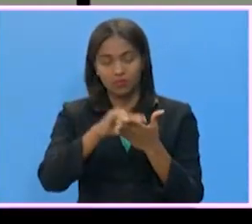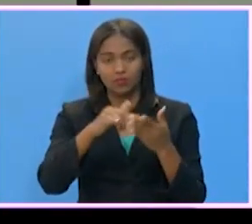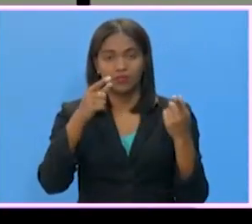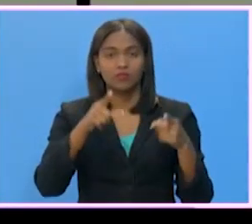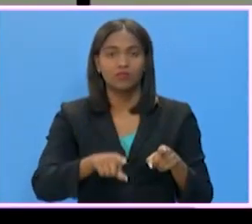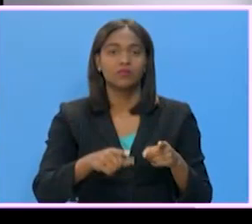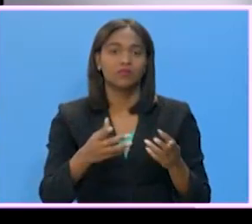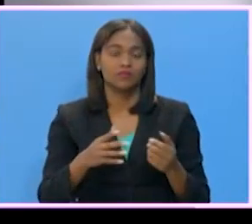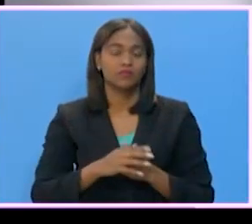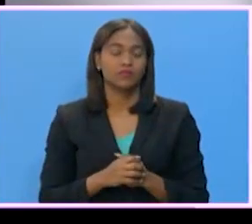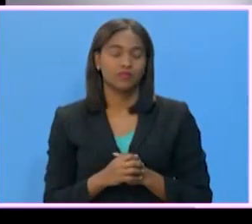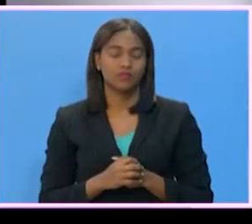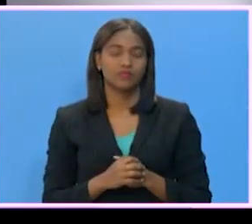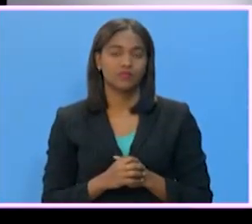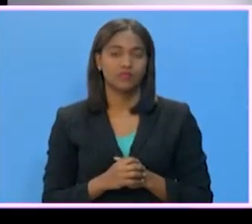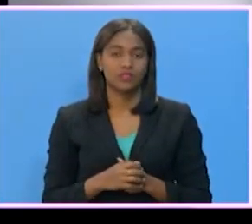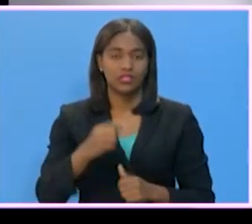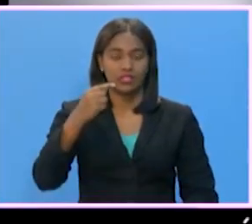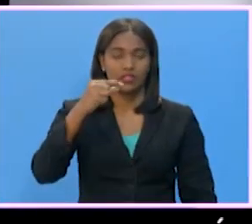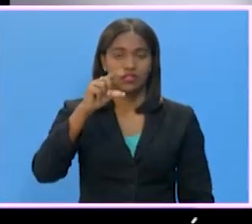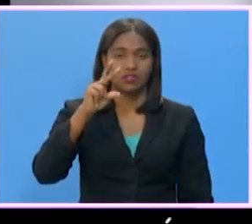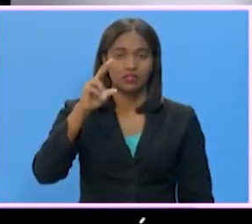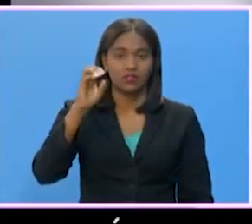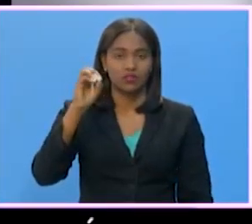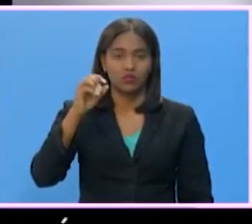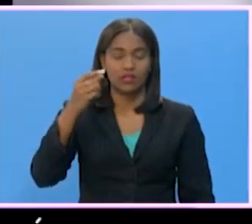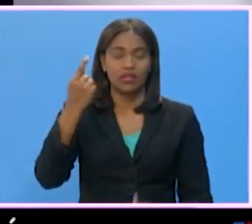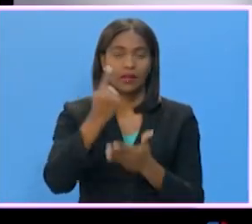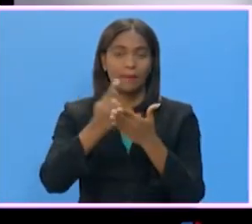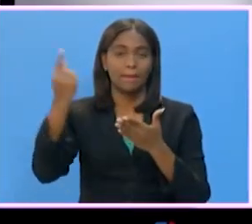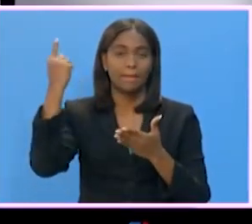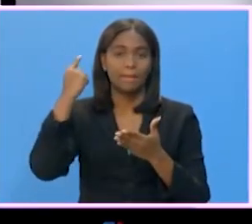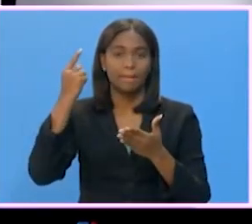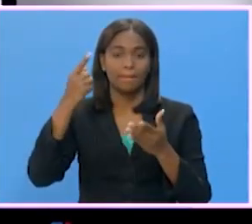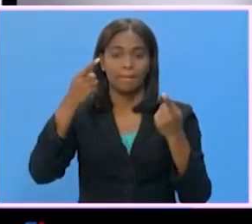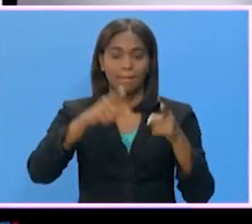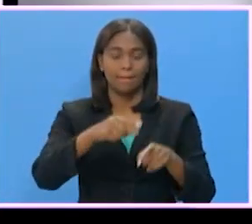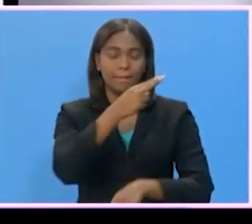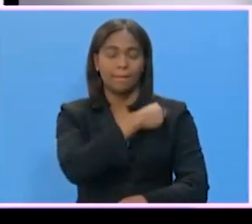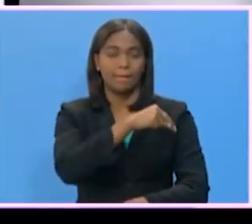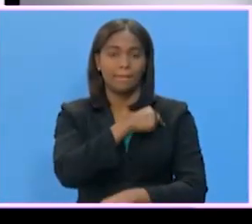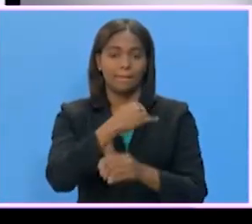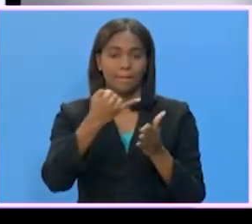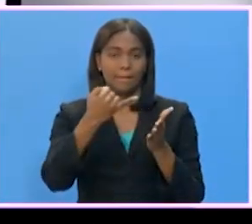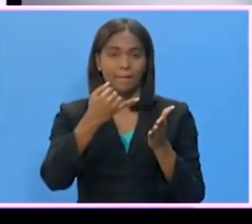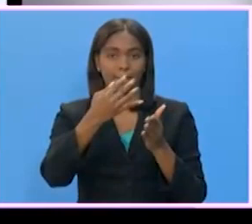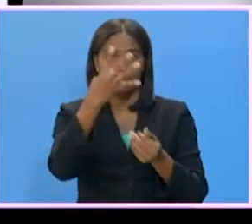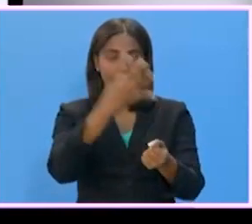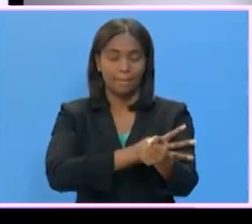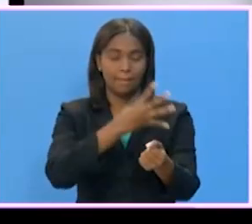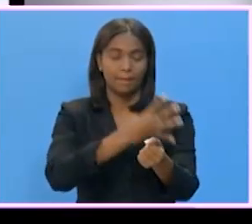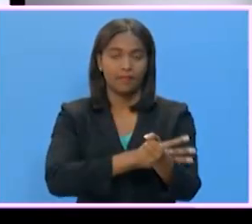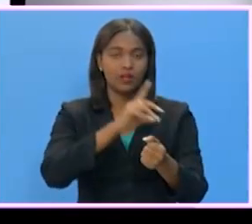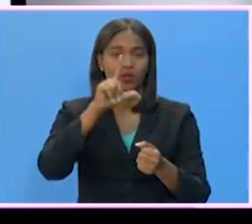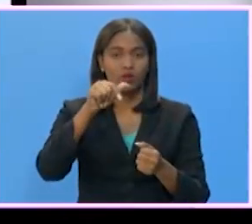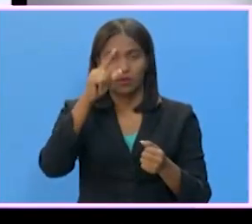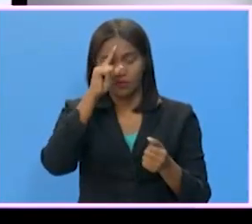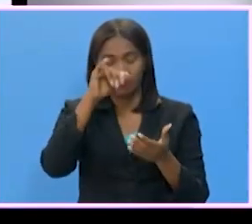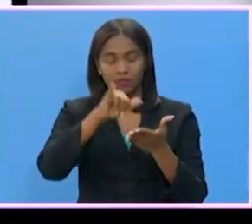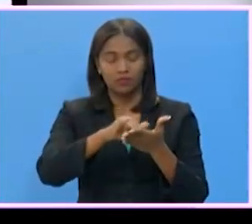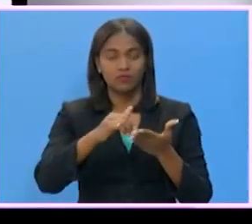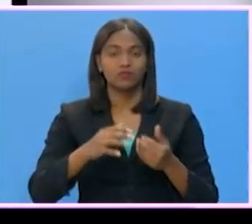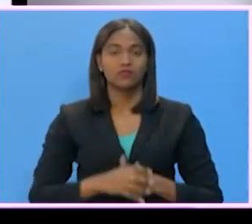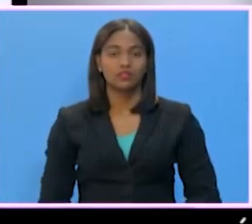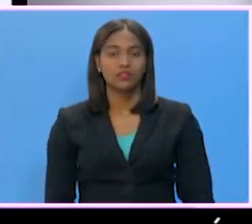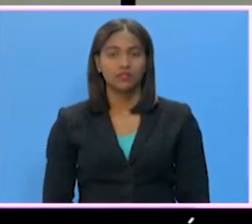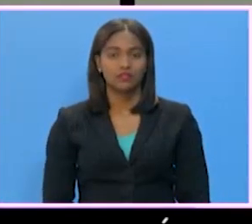Corazones Unidos. Guerrero fue ingresado la semana pasada en el centro clínico luego de confrontar problemas respiratorios y presión